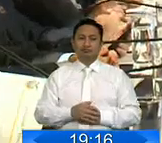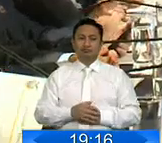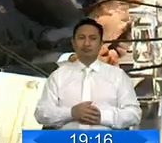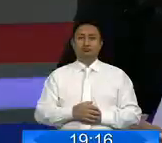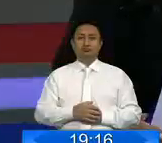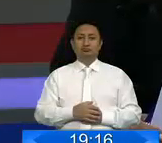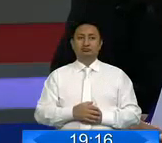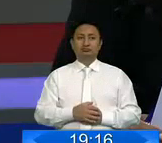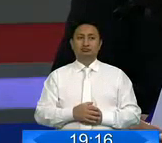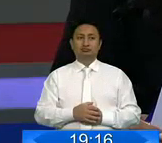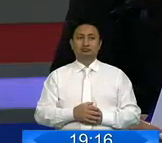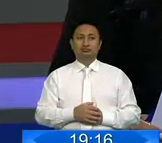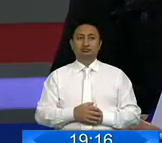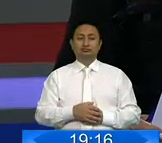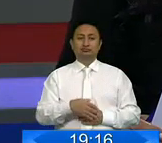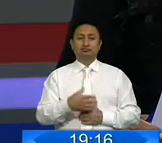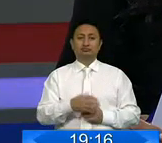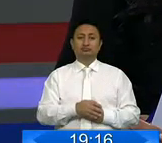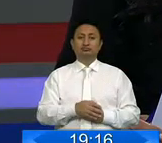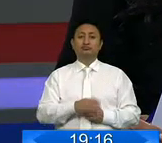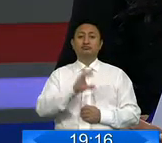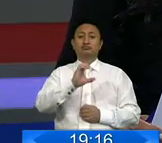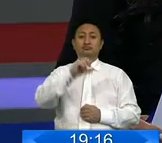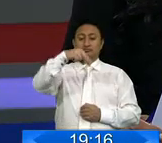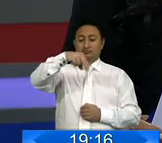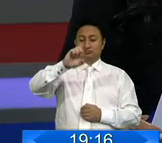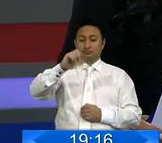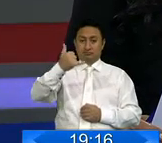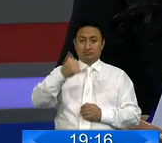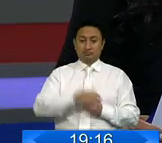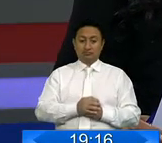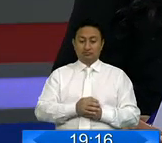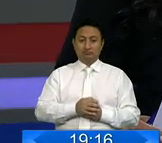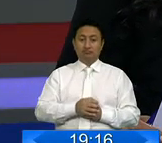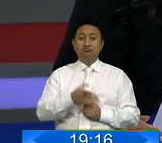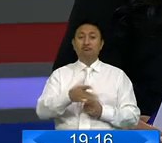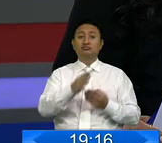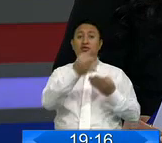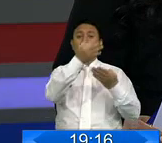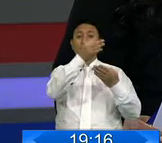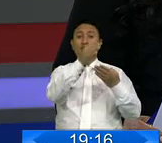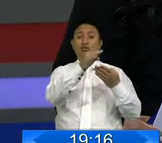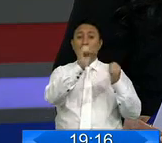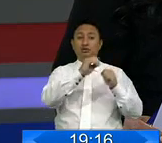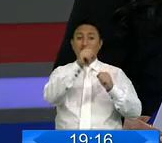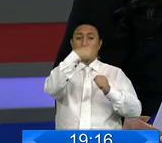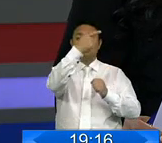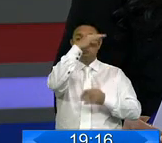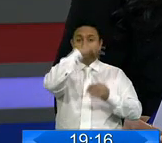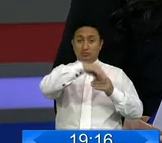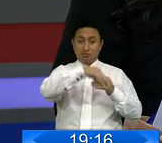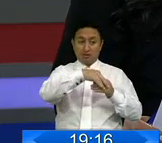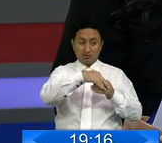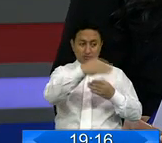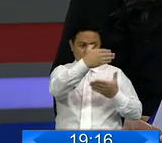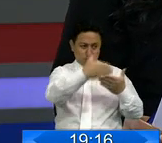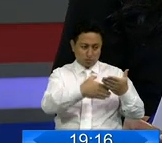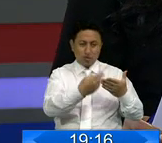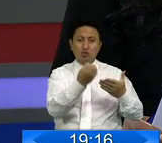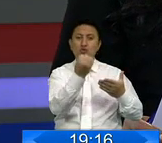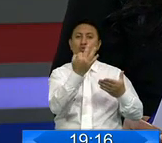Rojas. El Consejo Nacional Electoral aprobó los rubros que se podrán gastar en los próximos comicios seccionales